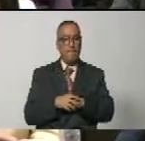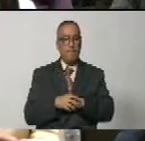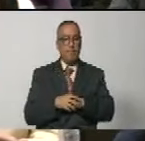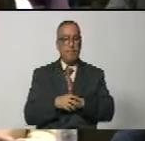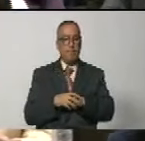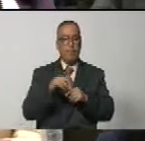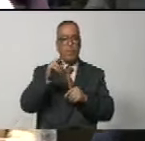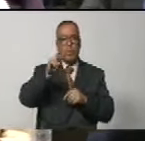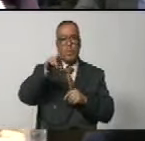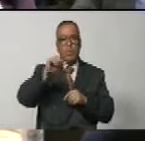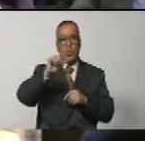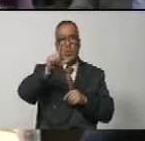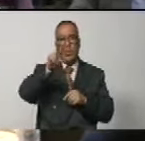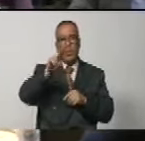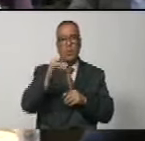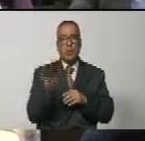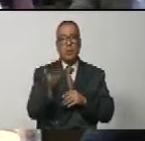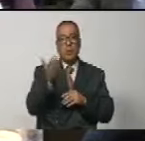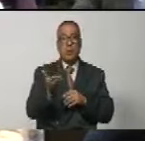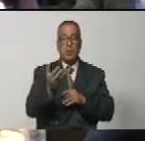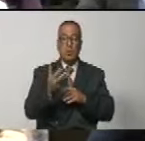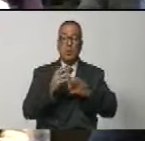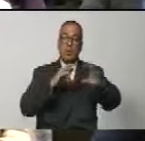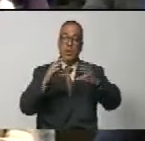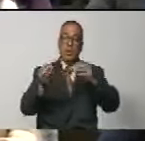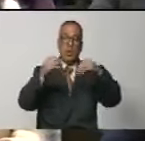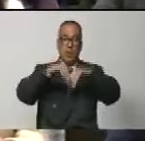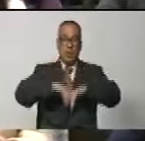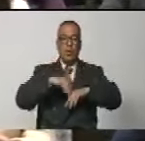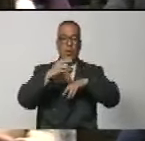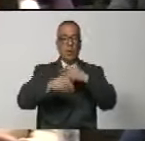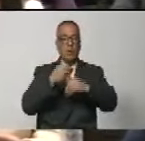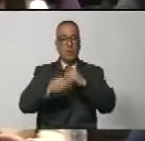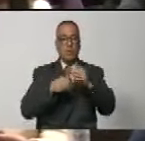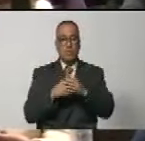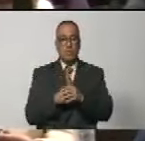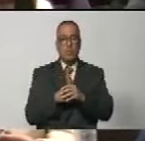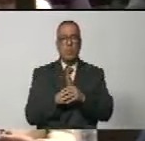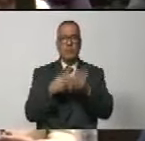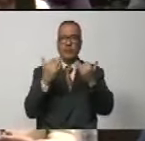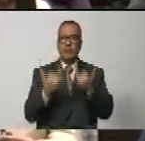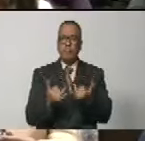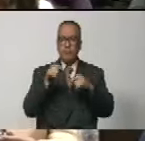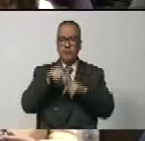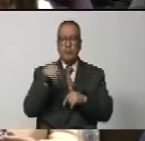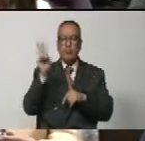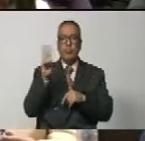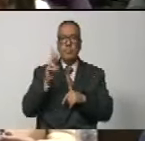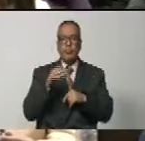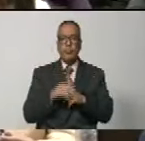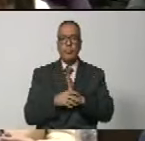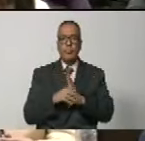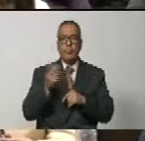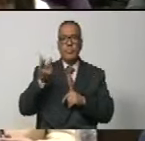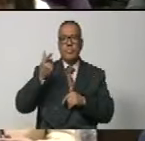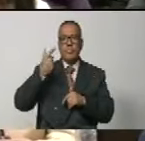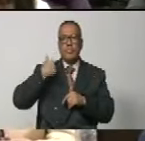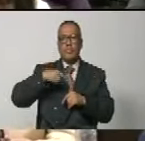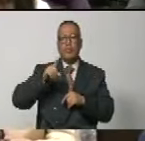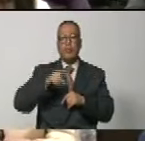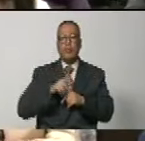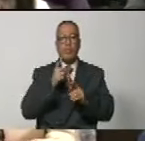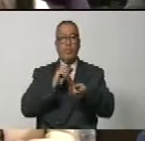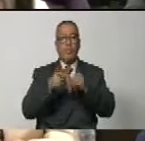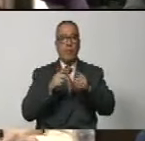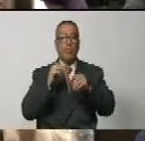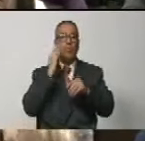Con Belarus tenemos importantes convenios en marcha y ya acá en Venezuela pues tenemos